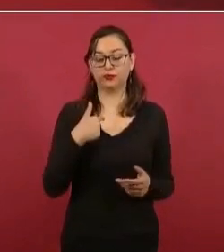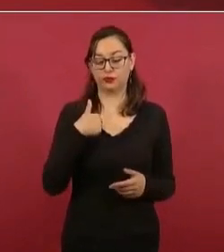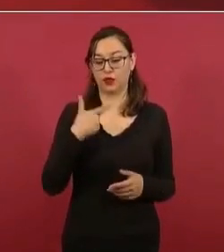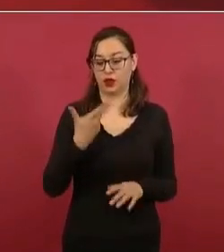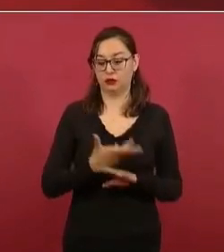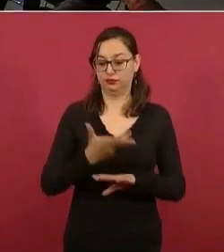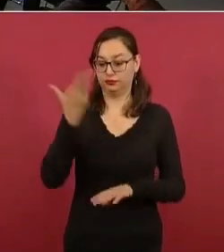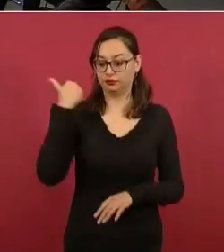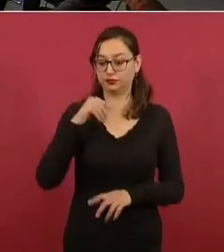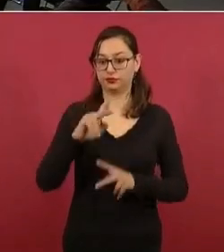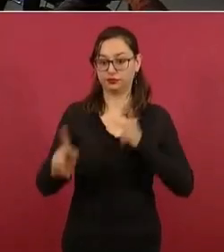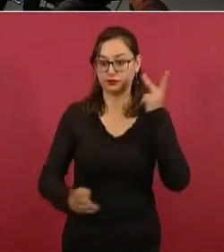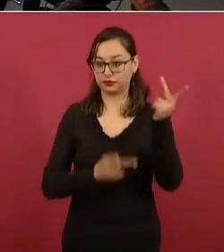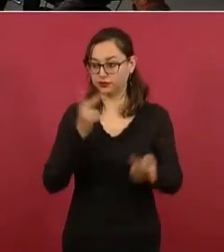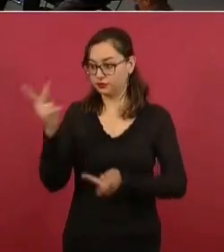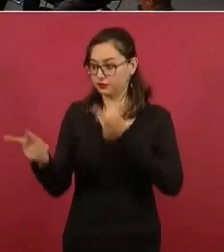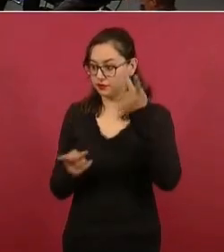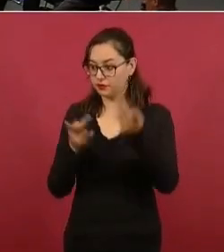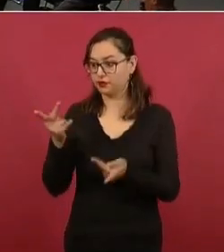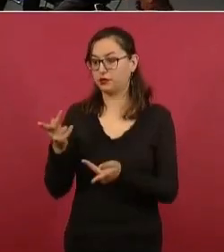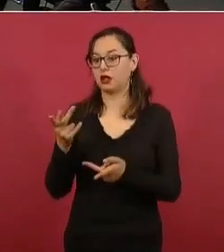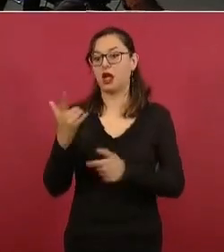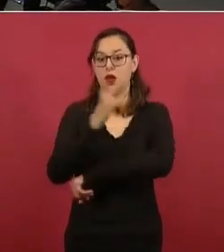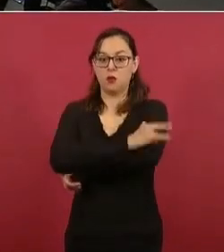agencia, la más famosa,